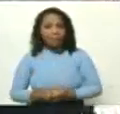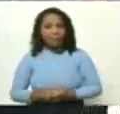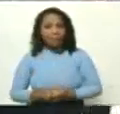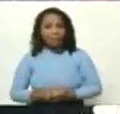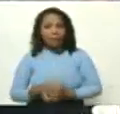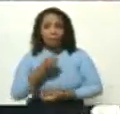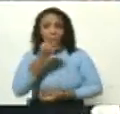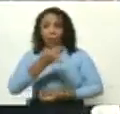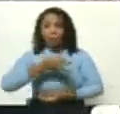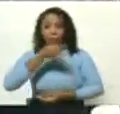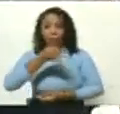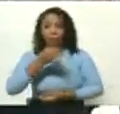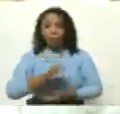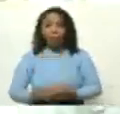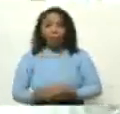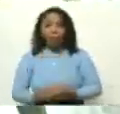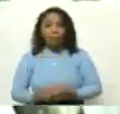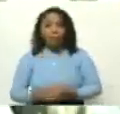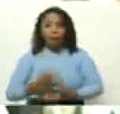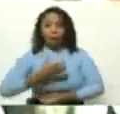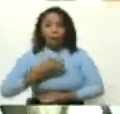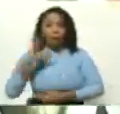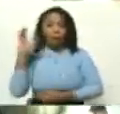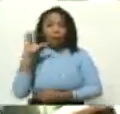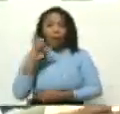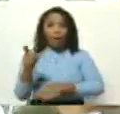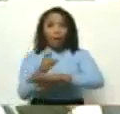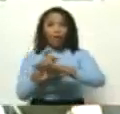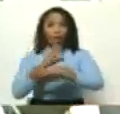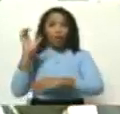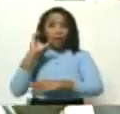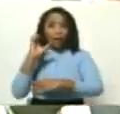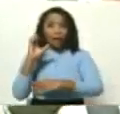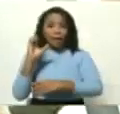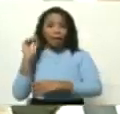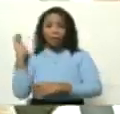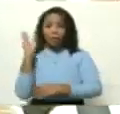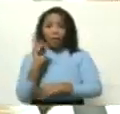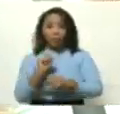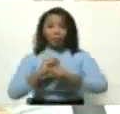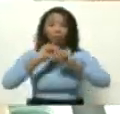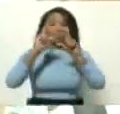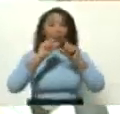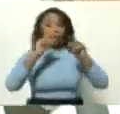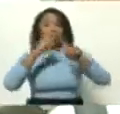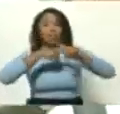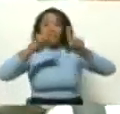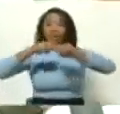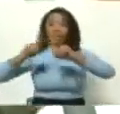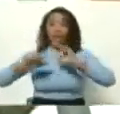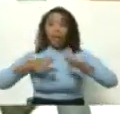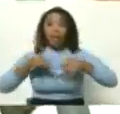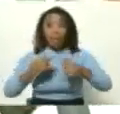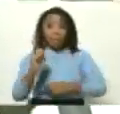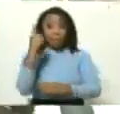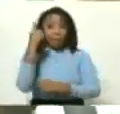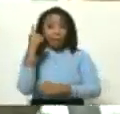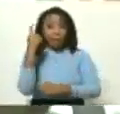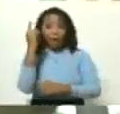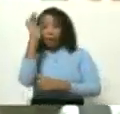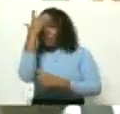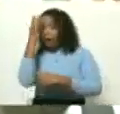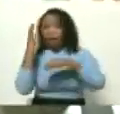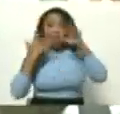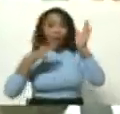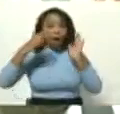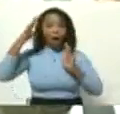Buenas tardes. La Alcaldía de Caracas y el Gobierno de Caracas nos ha venido sorprendiendo con distintas actividades. Primero, durante carnavales con un